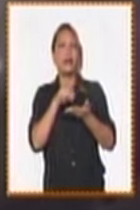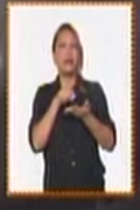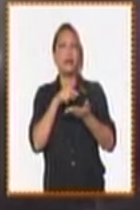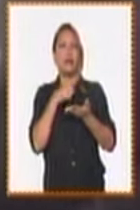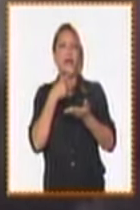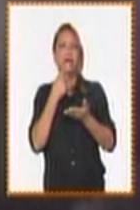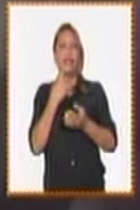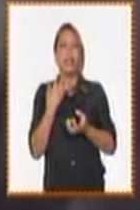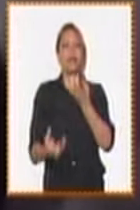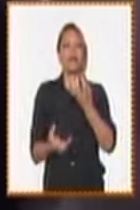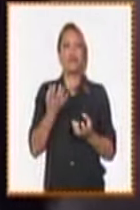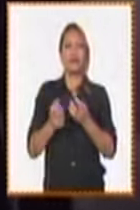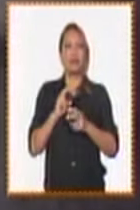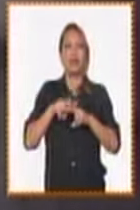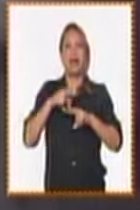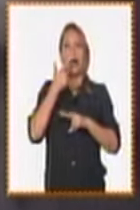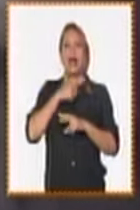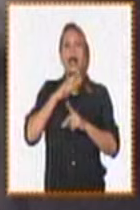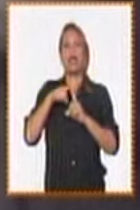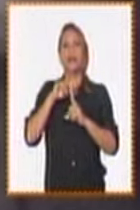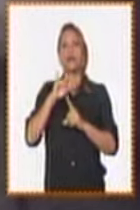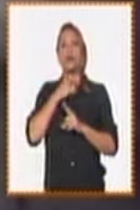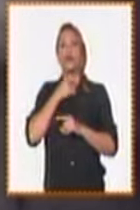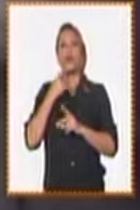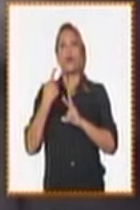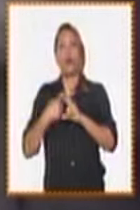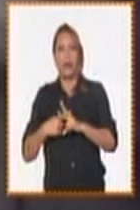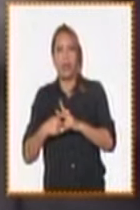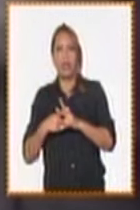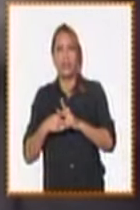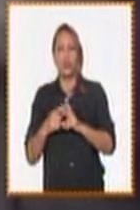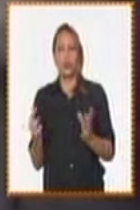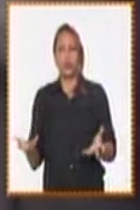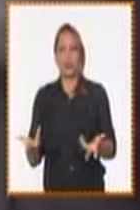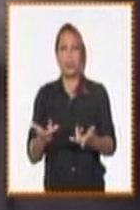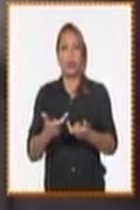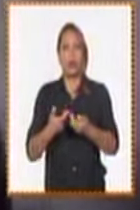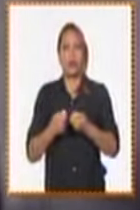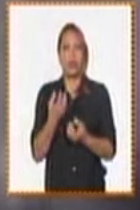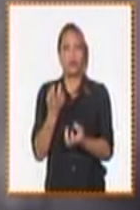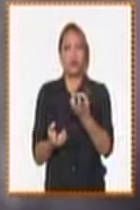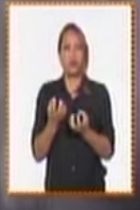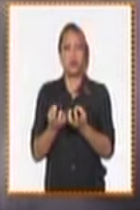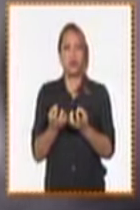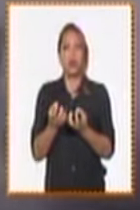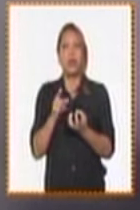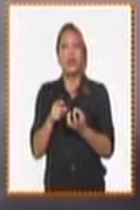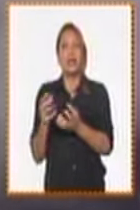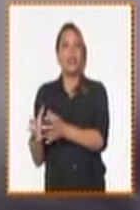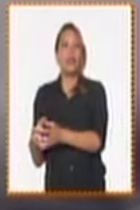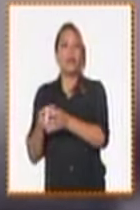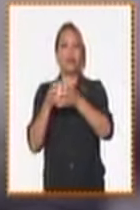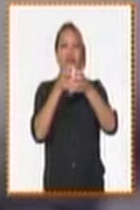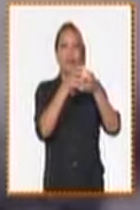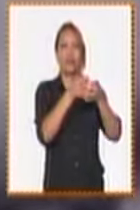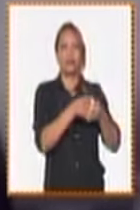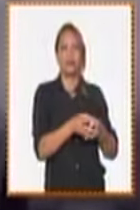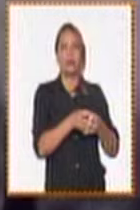Atuey, recogieron sus restos calcinados y los trajeron para Bayamo y aquí les dieron